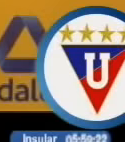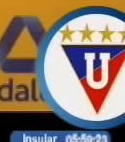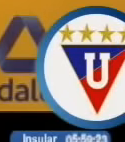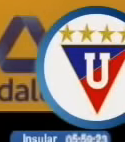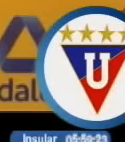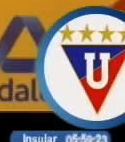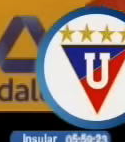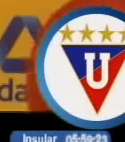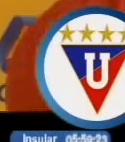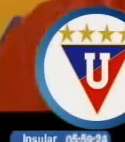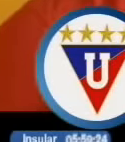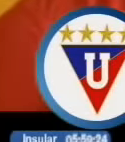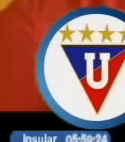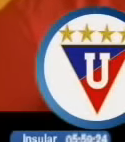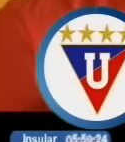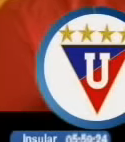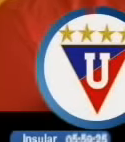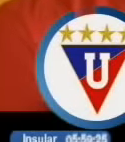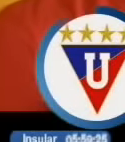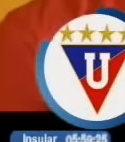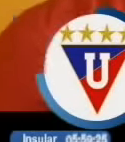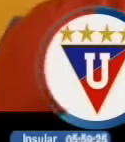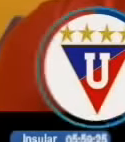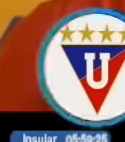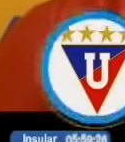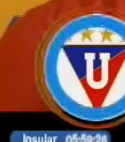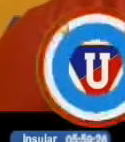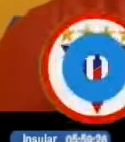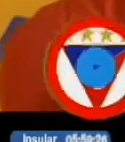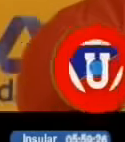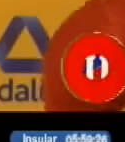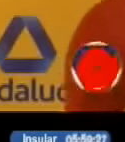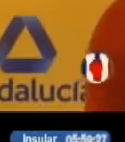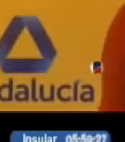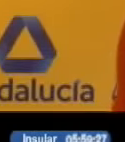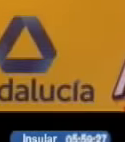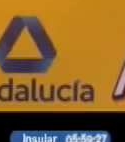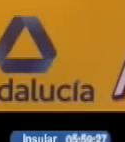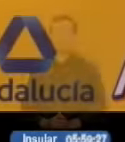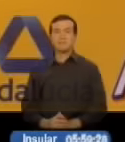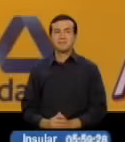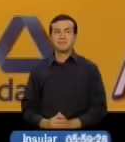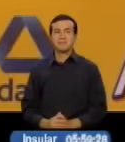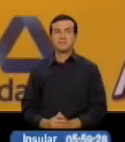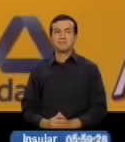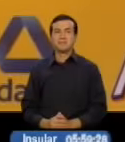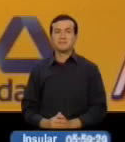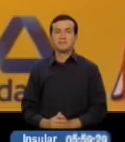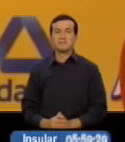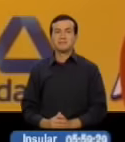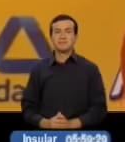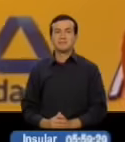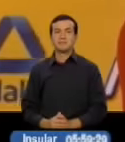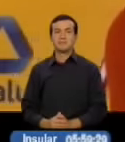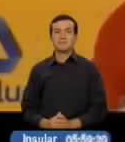como digo, no se ha terminado esto y sabemos que si Dios lo permite vamos a salvar la categoría.